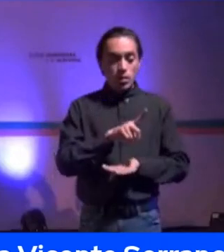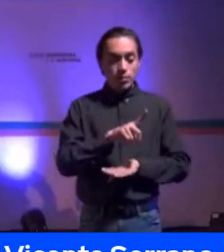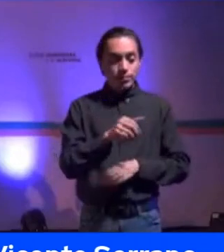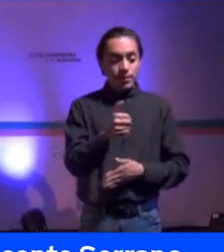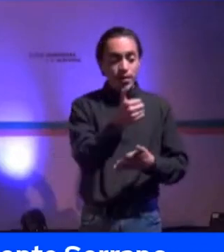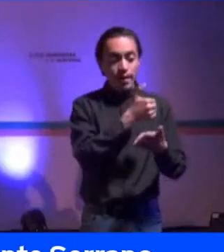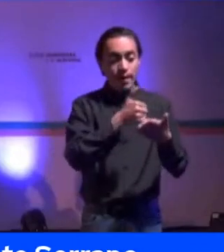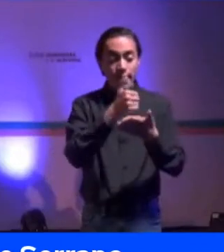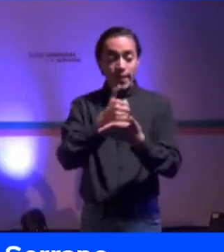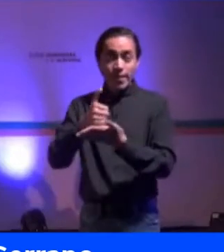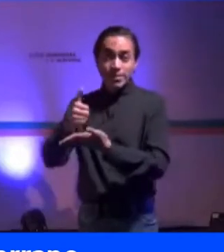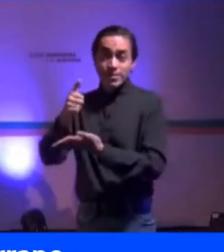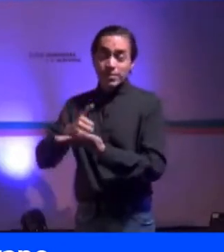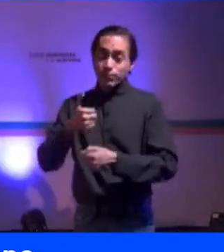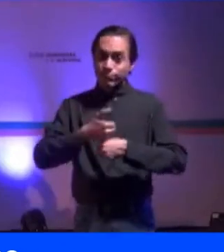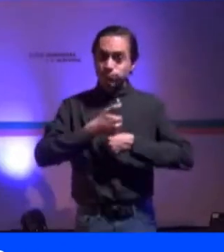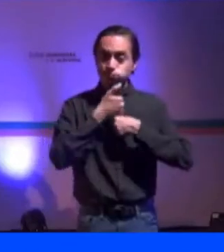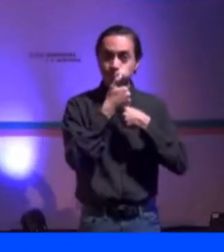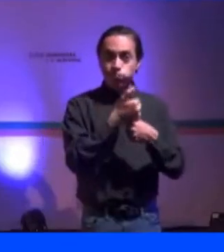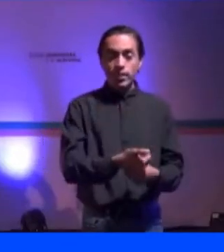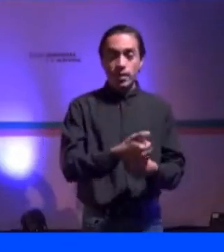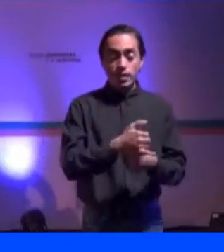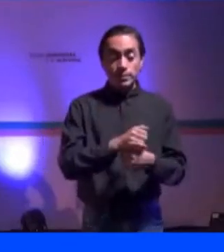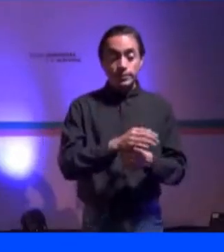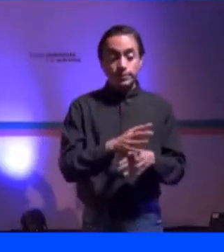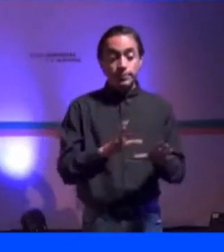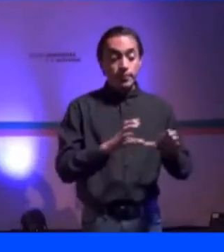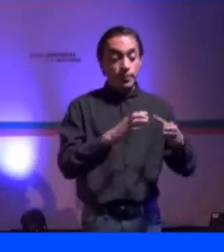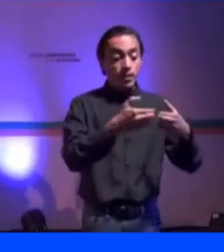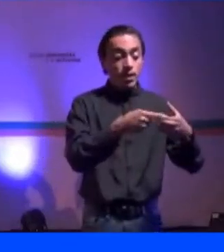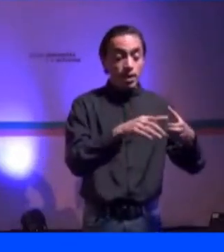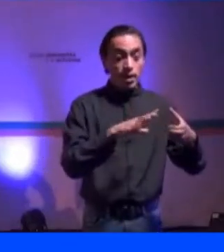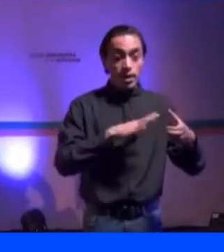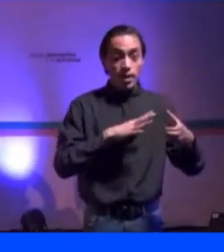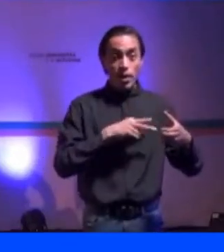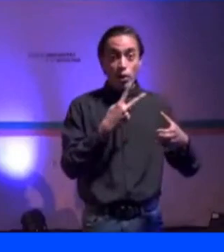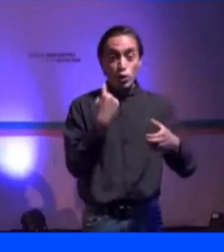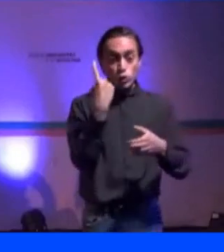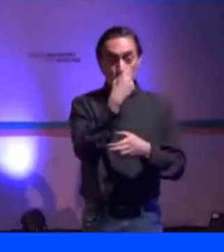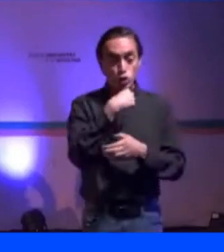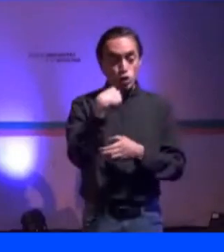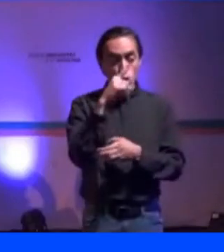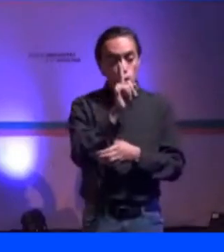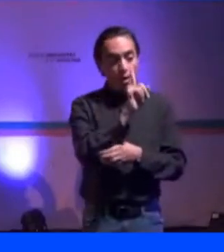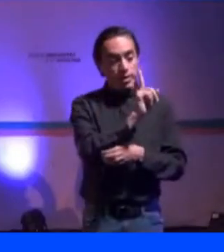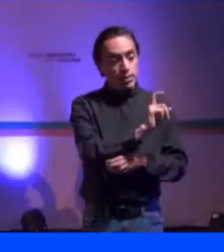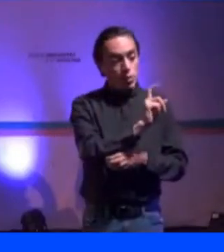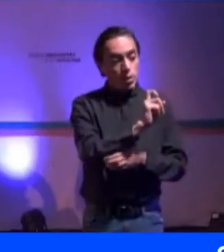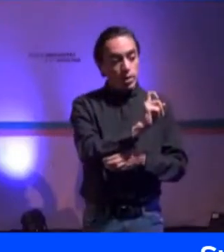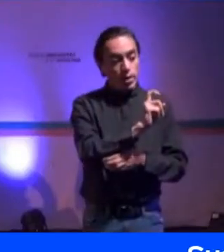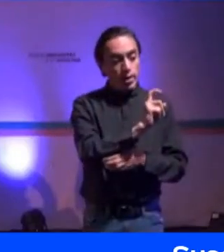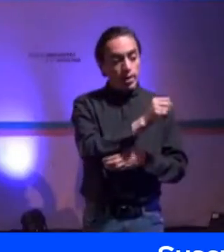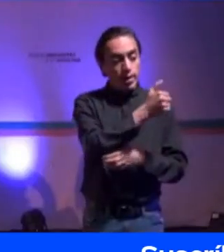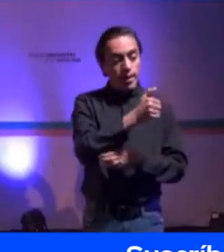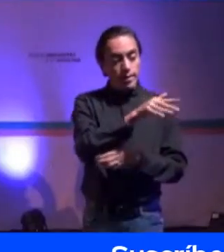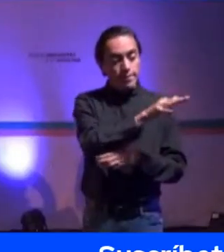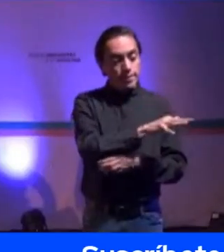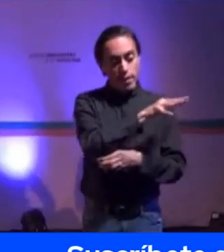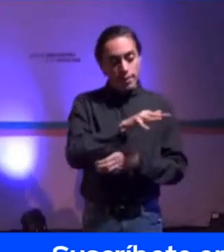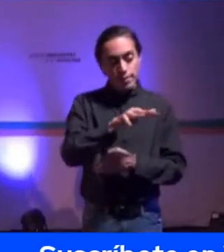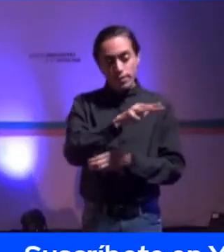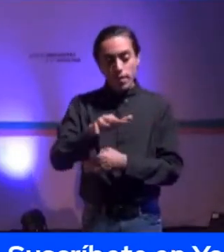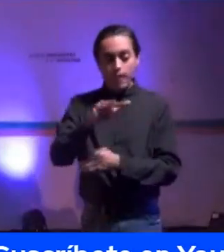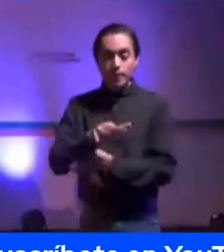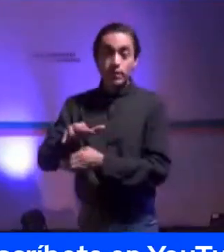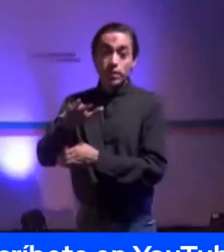y de nuestros lugares. Ahí en donde les dan 2 horas de agua por barrio. Imagínense cómo